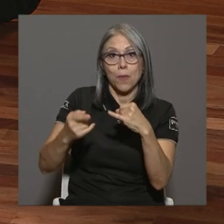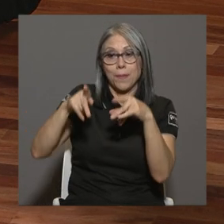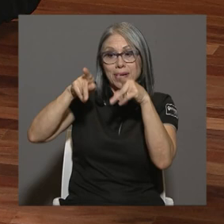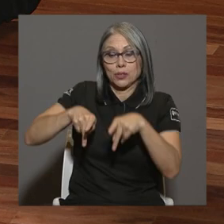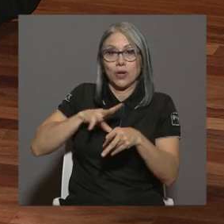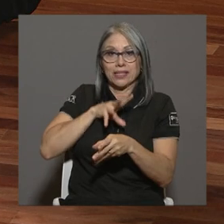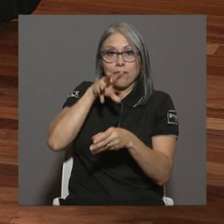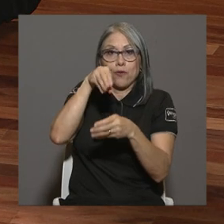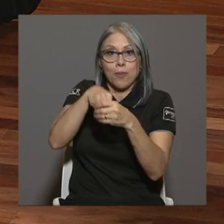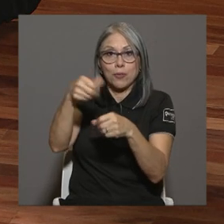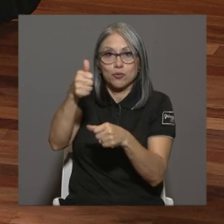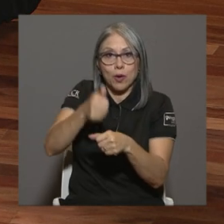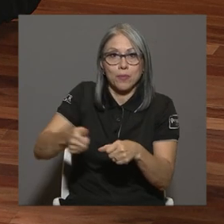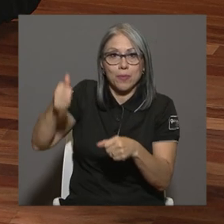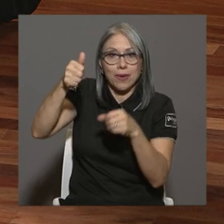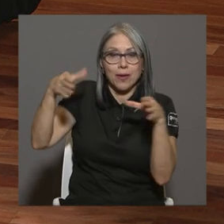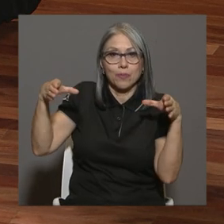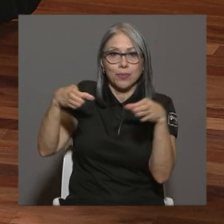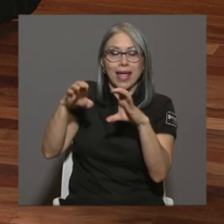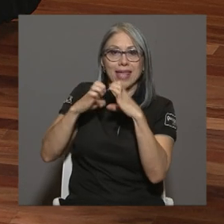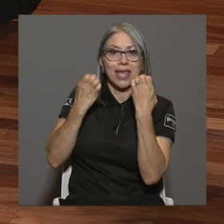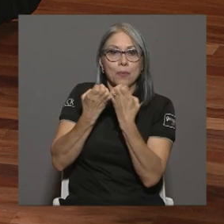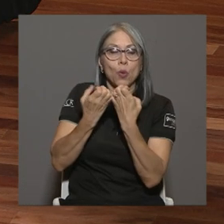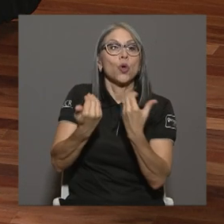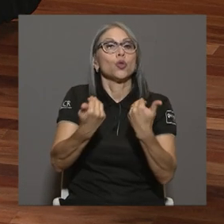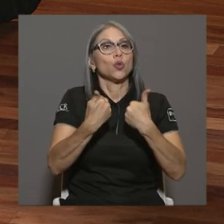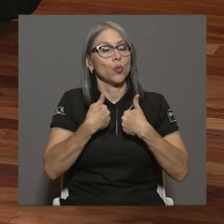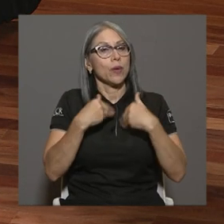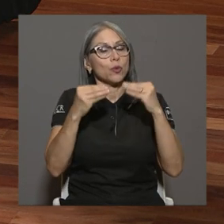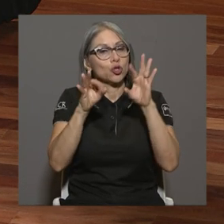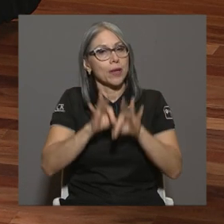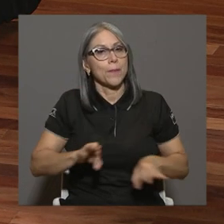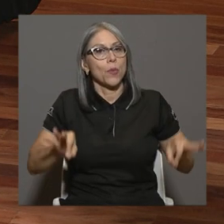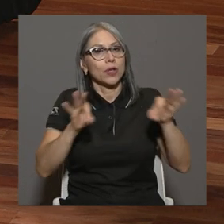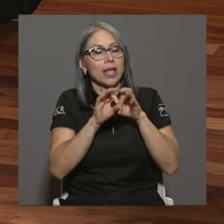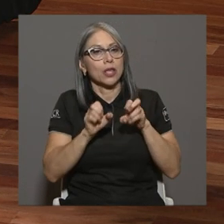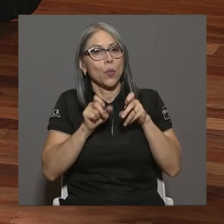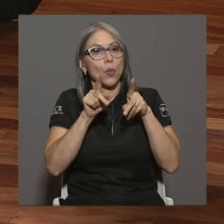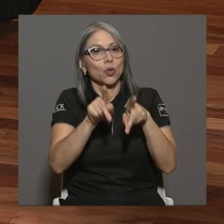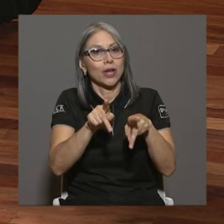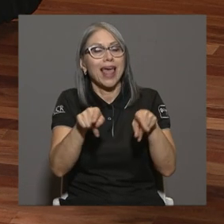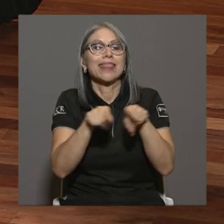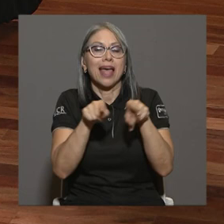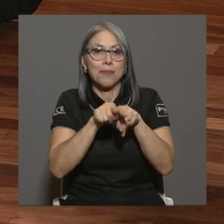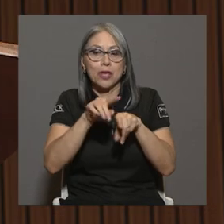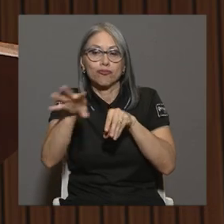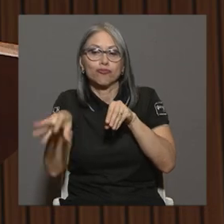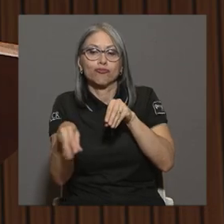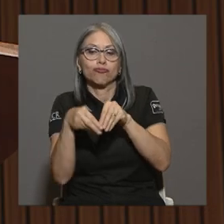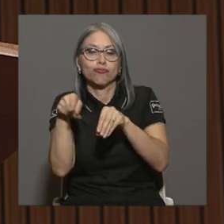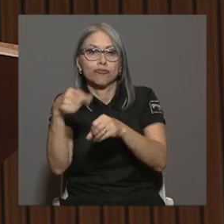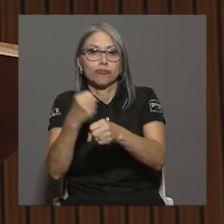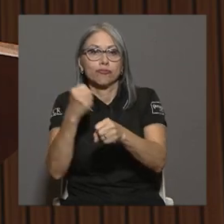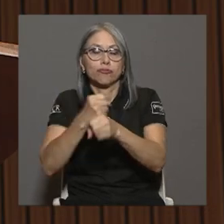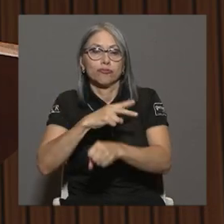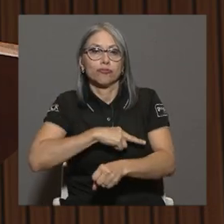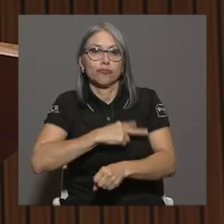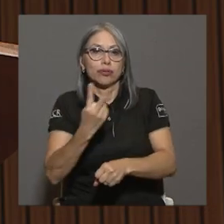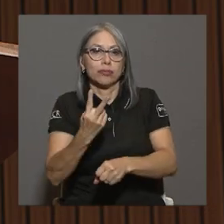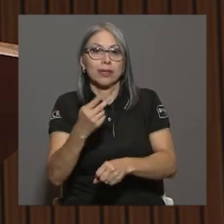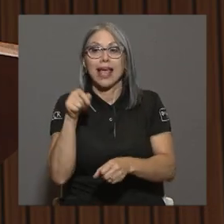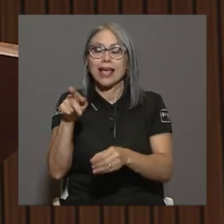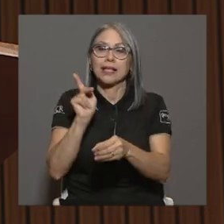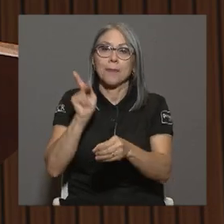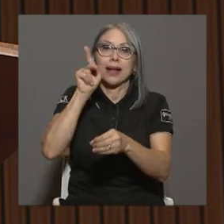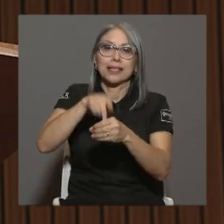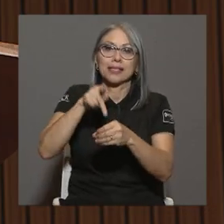equipo de rectoría tuvimos la valiosa oportunidad de sumarnos a las labores voluntarias. Esta participación